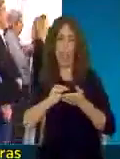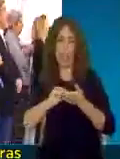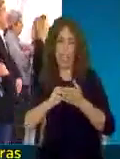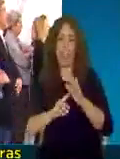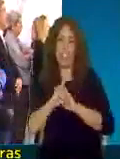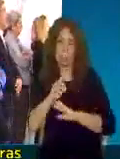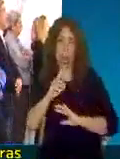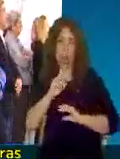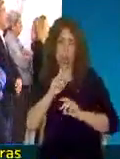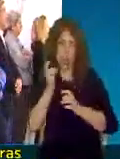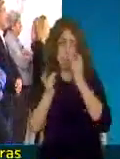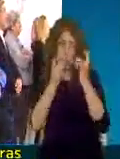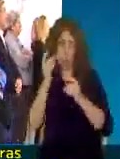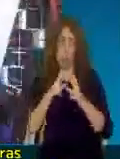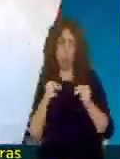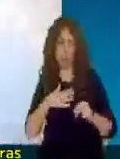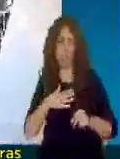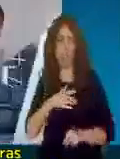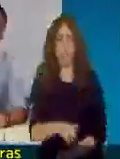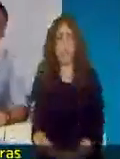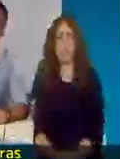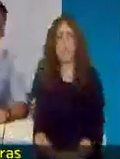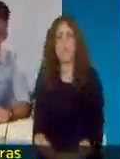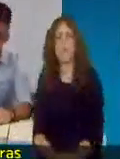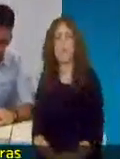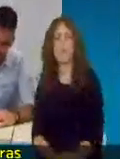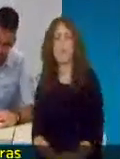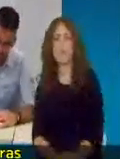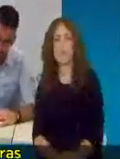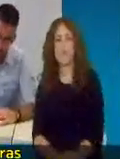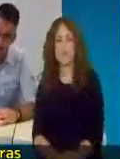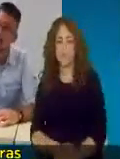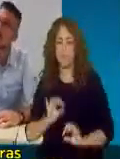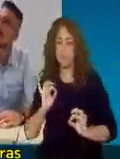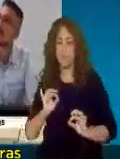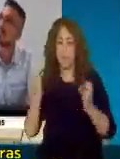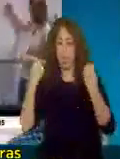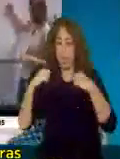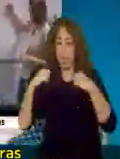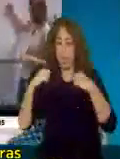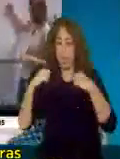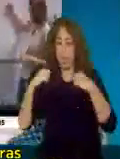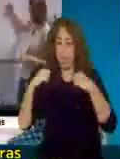de la Universidad de Granada. Las prácticas de empresa en el extranjero ayudan a mejorar